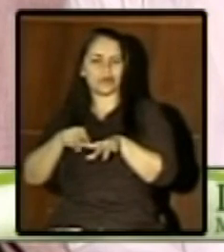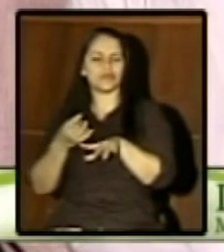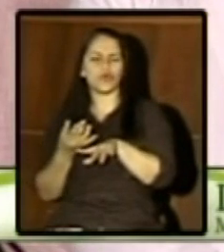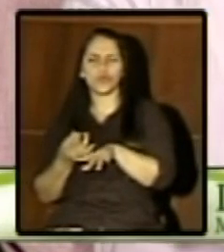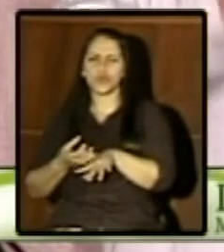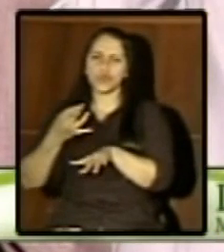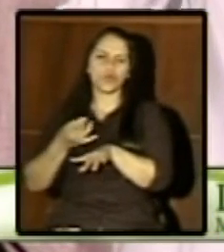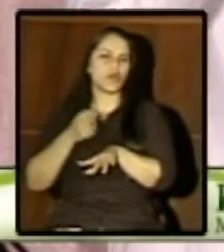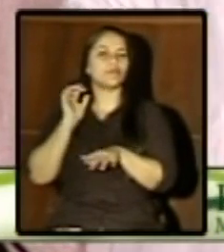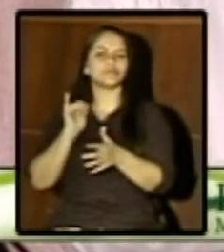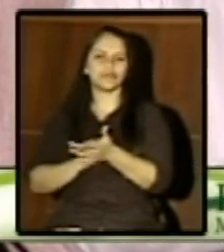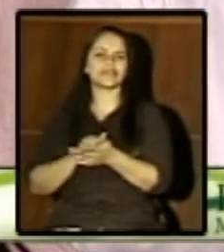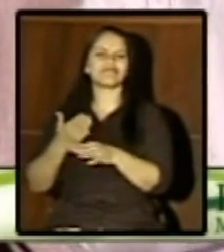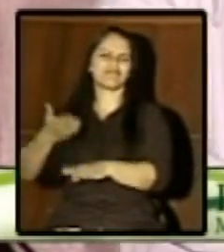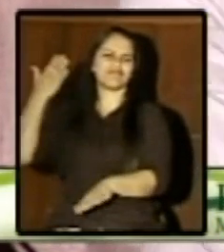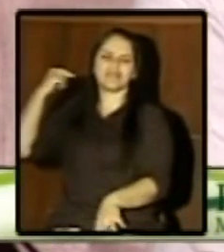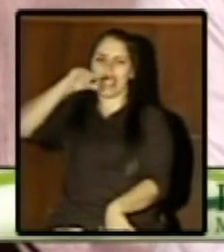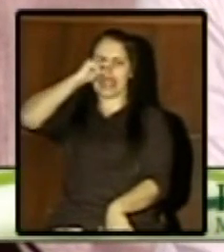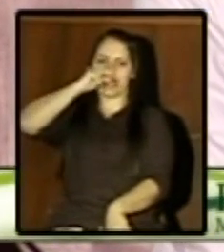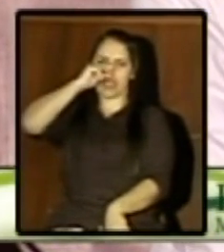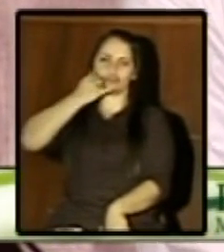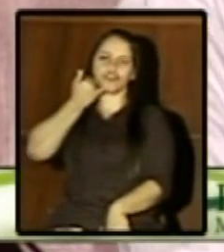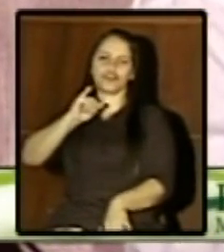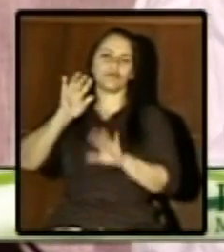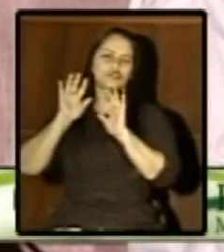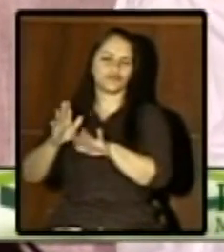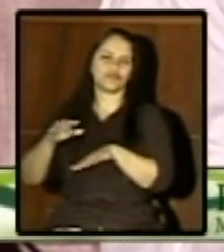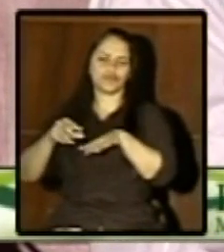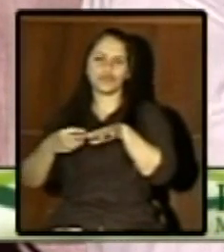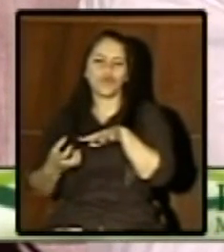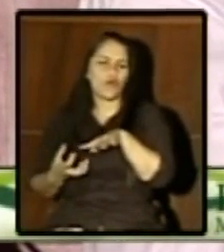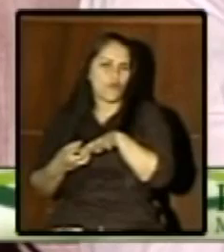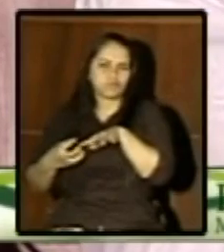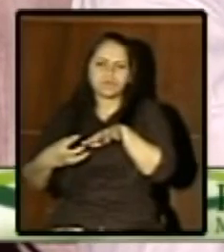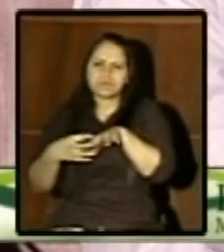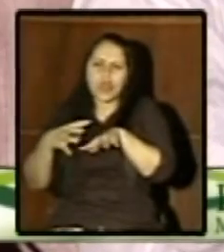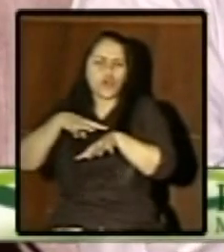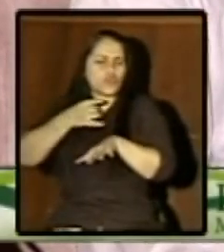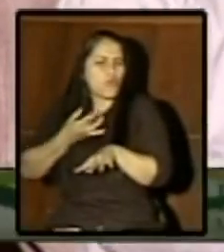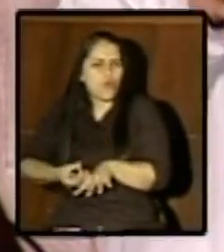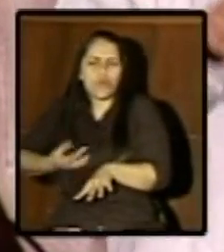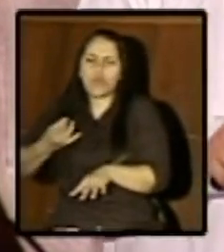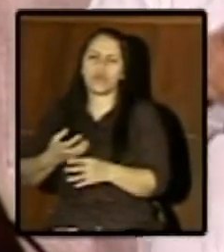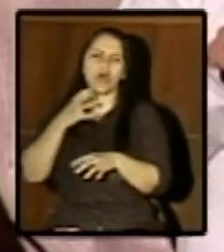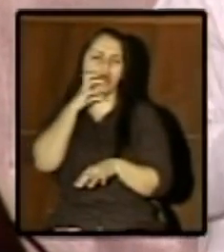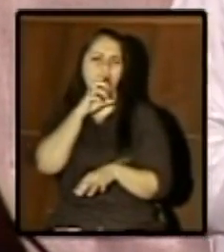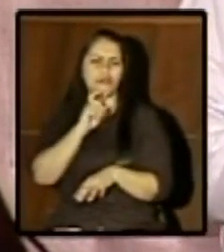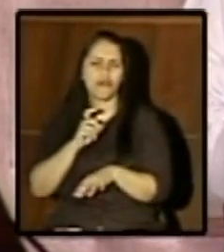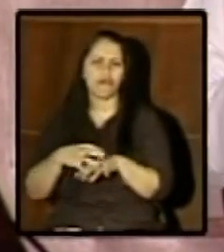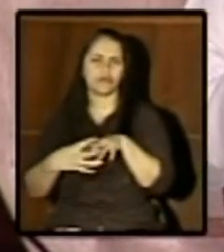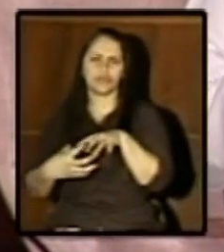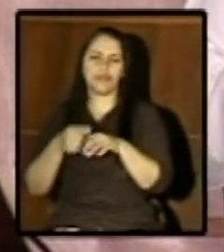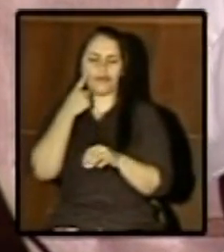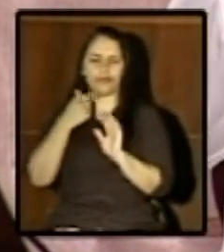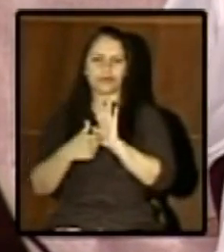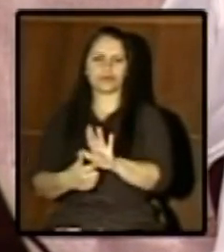el dedo gordo del pie, se llama el hallux, el dedo gordo del pie se llama hallux y da lo que llama una podagra, que fue descrita pues por los griegos hace tiempos, que es el dolor en el